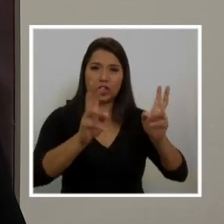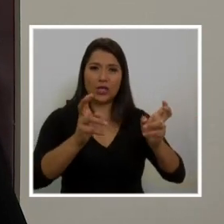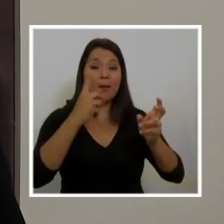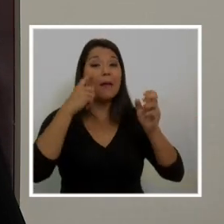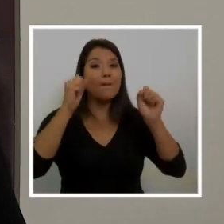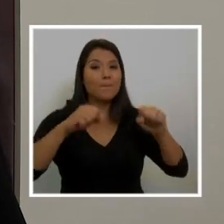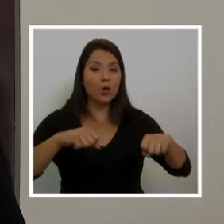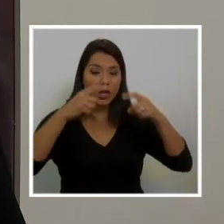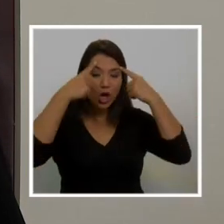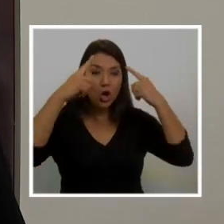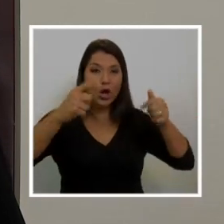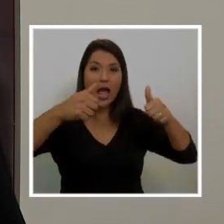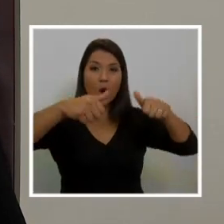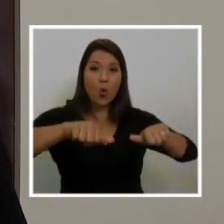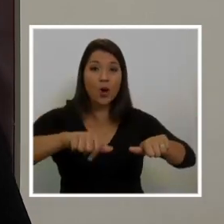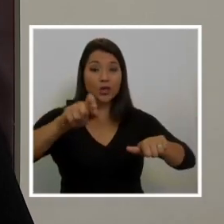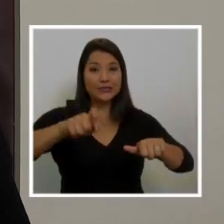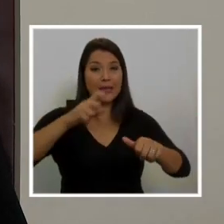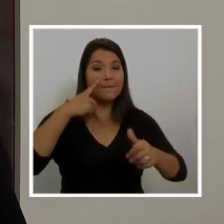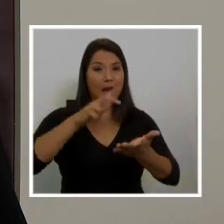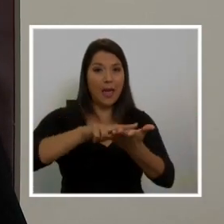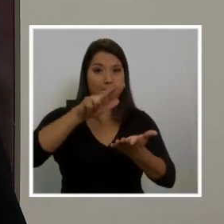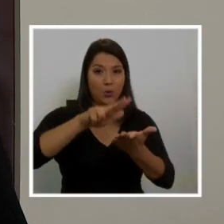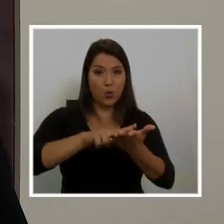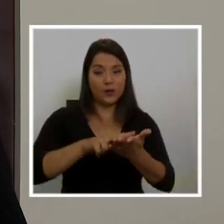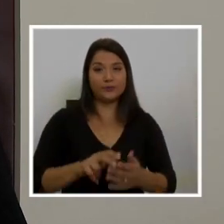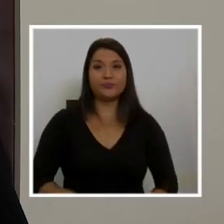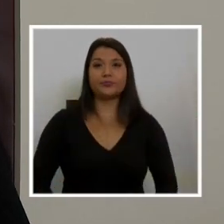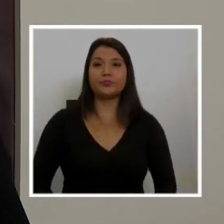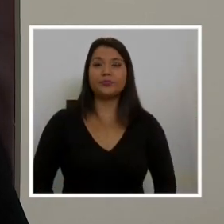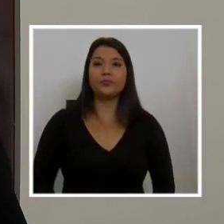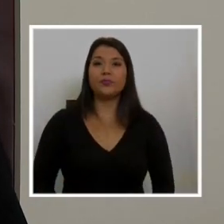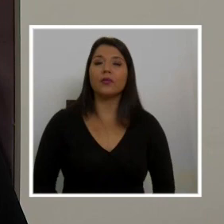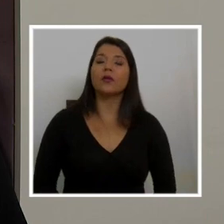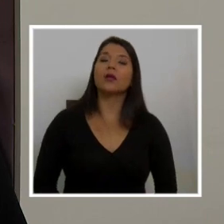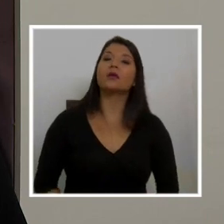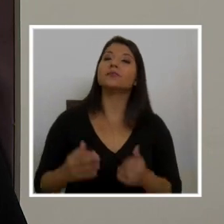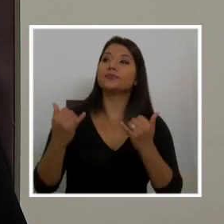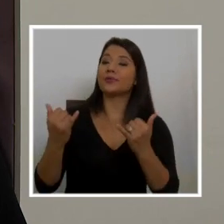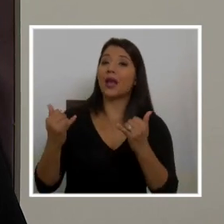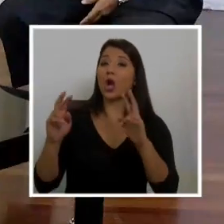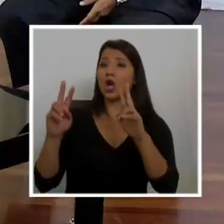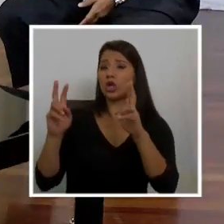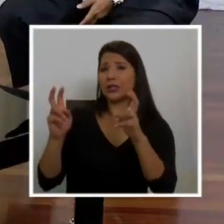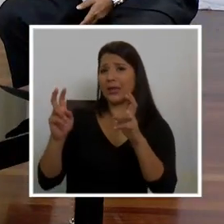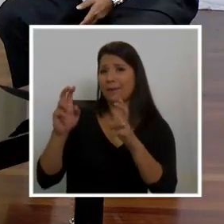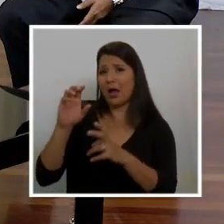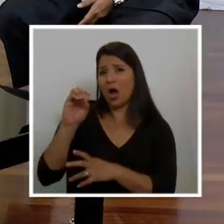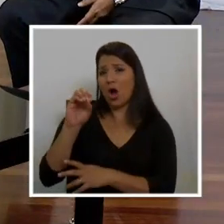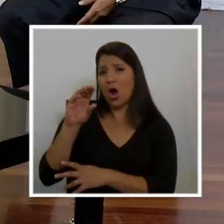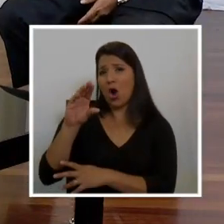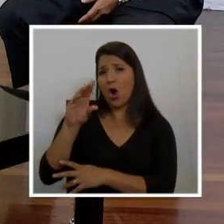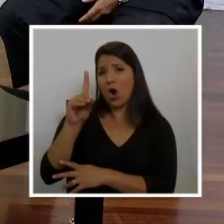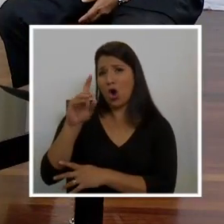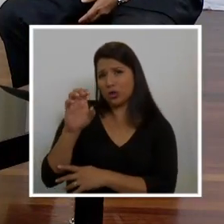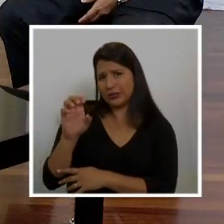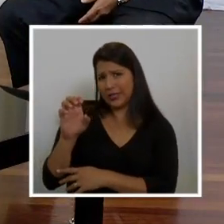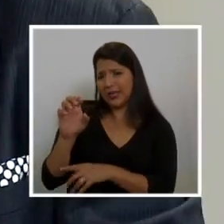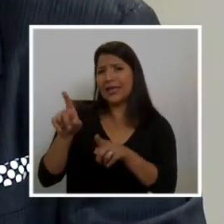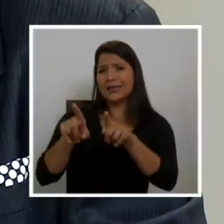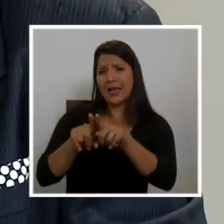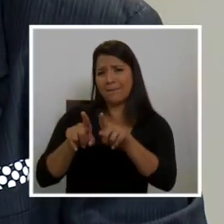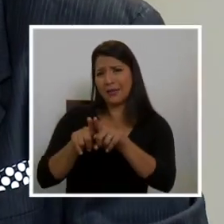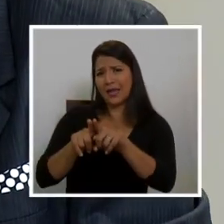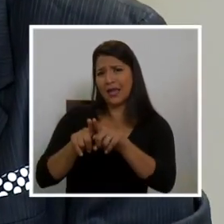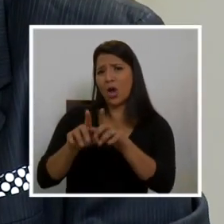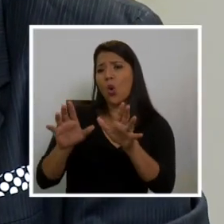los consensos que necesitan para ser aprobados. Claudio Alpizar. Hasta la unidad está de acuerdo. O sea, cuando